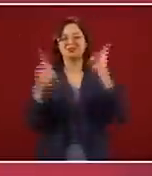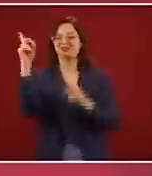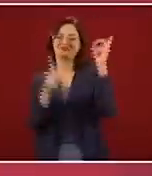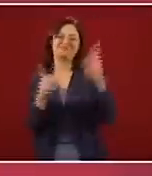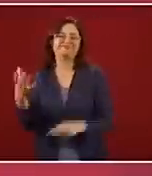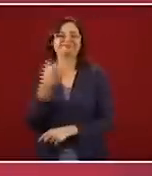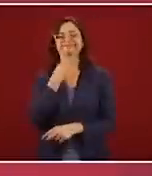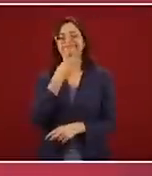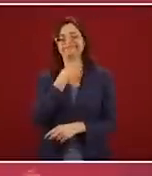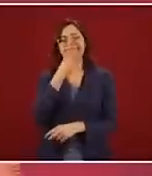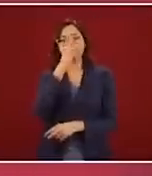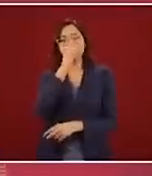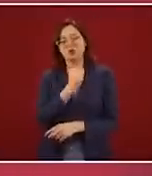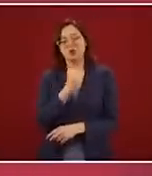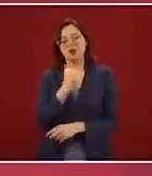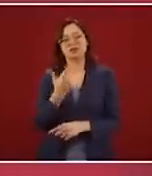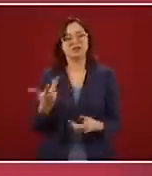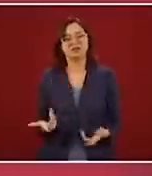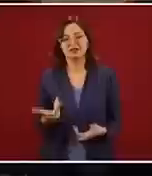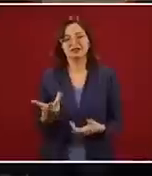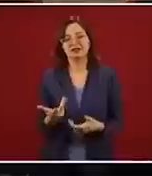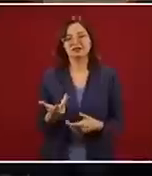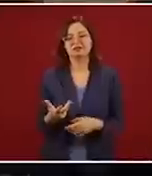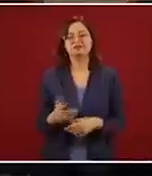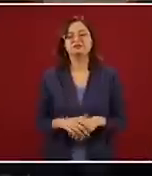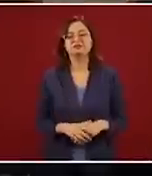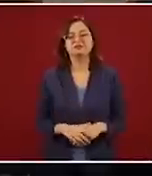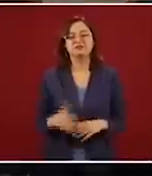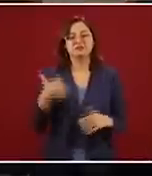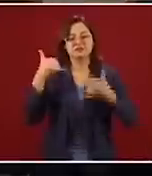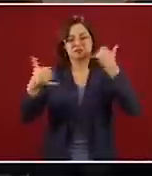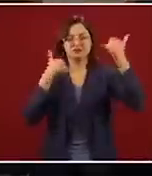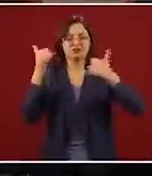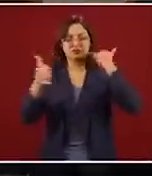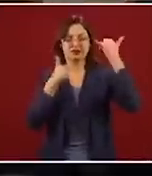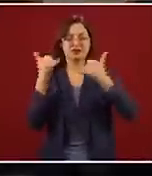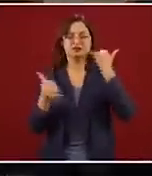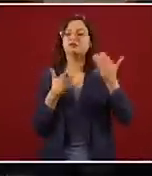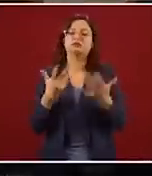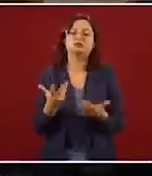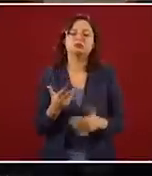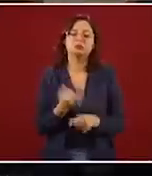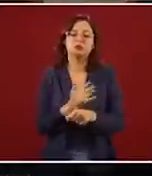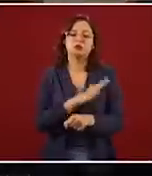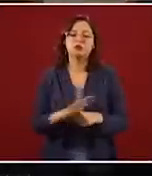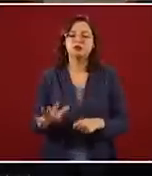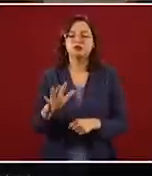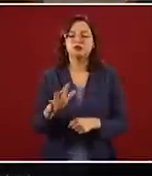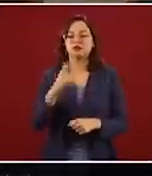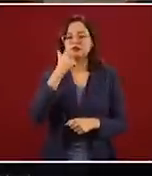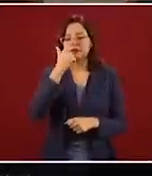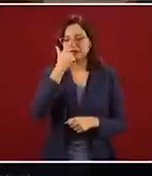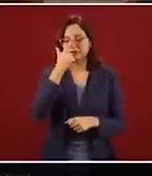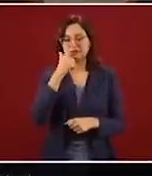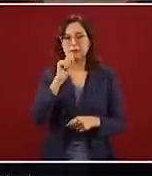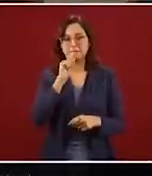saturaría el número y se bloquearía, por más que ampliáramos su capacidad. Tampoco es un número, y esto quiero aclararlo, a ver si para el